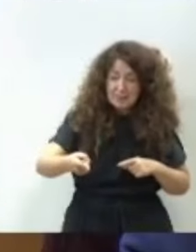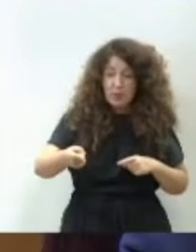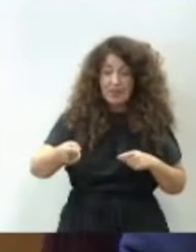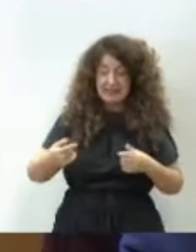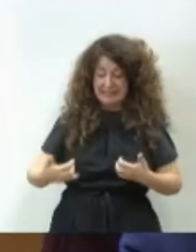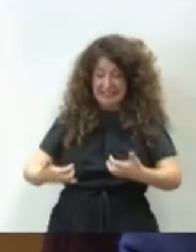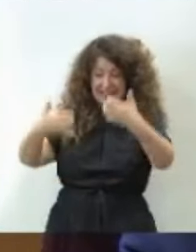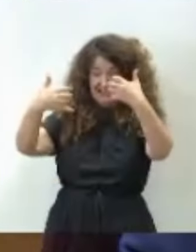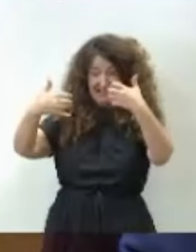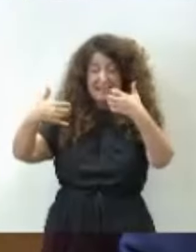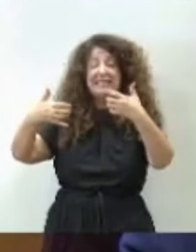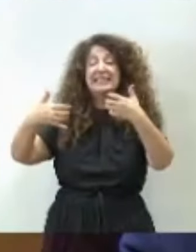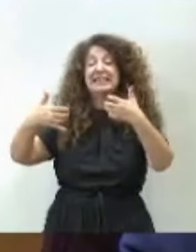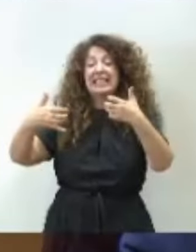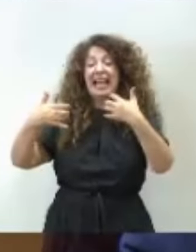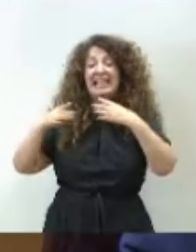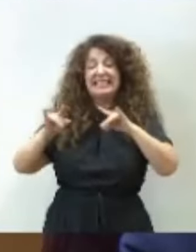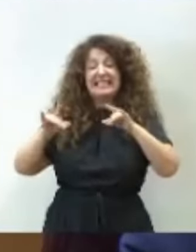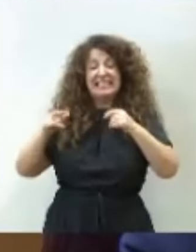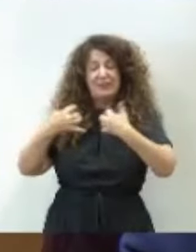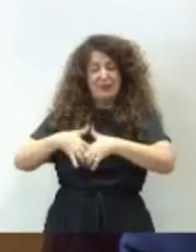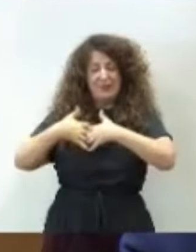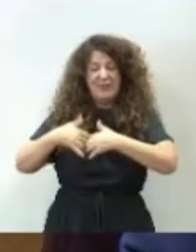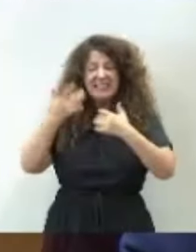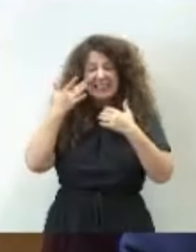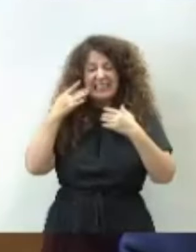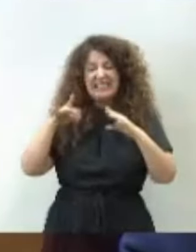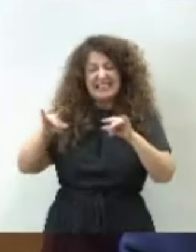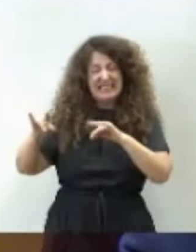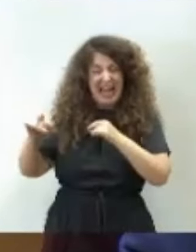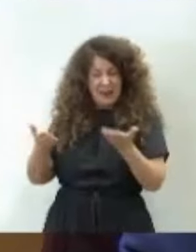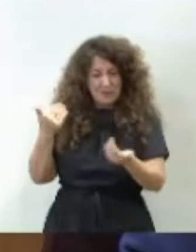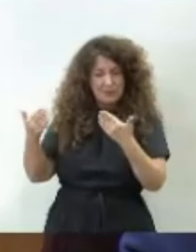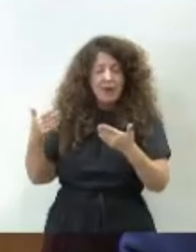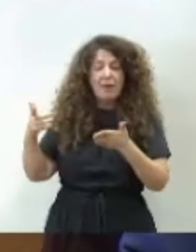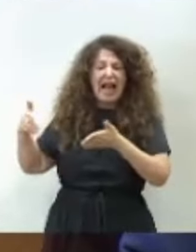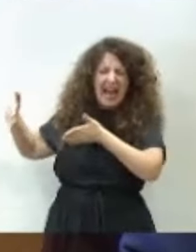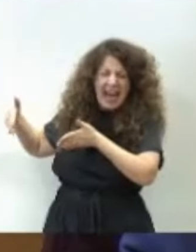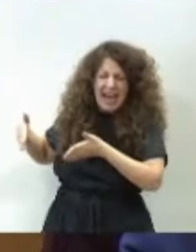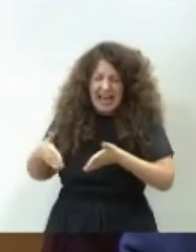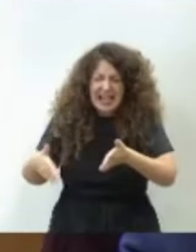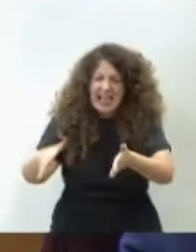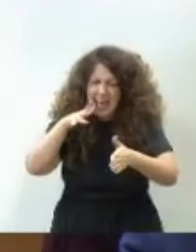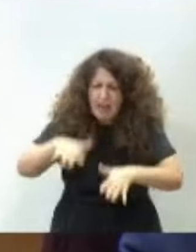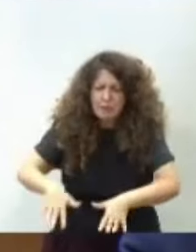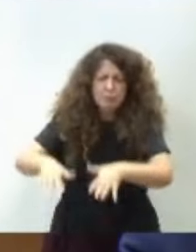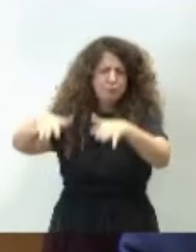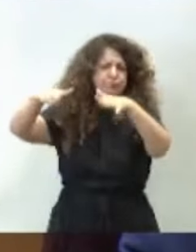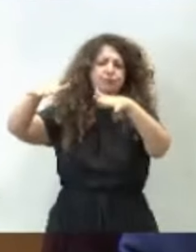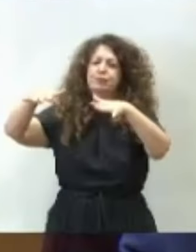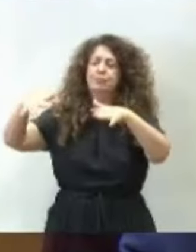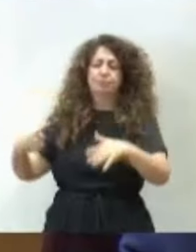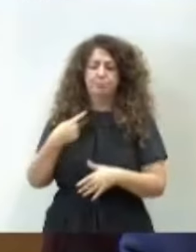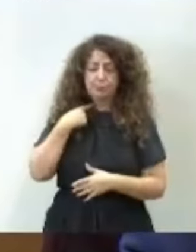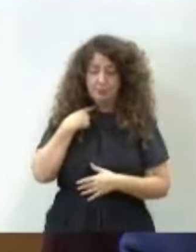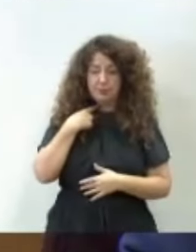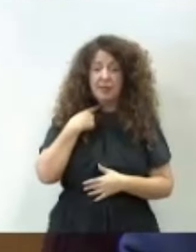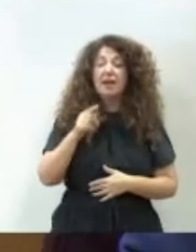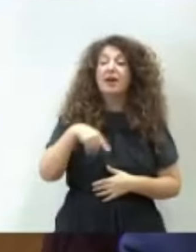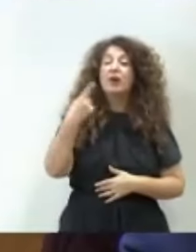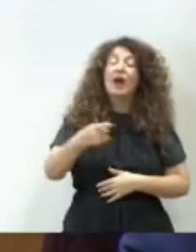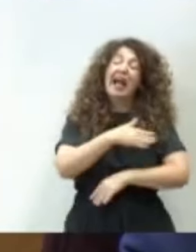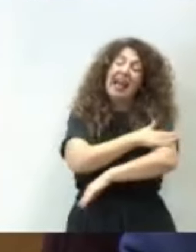fue anegada por una riada. La abogacía del Estado impidió hasta el año 2017 que se acometieran obras